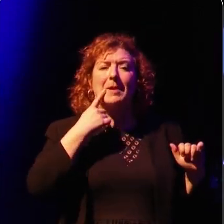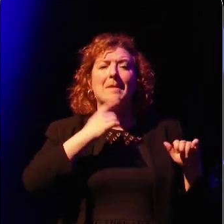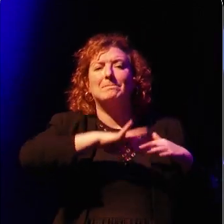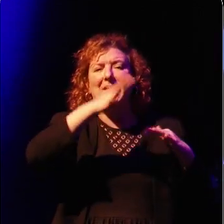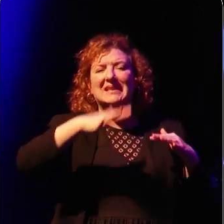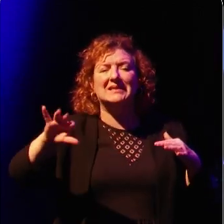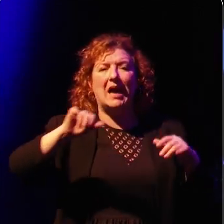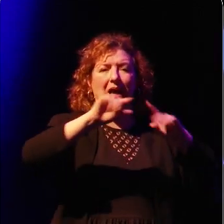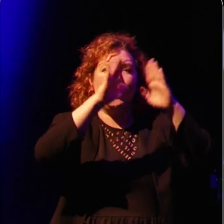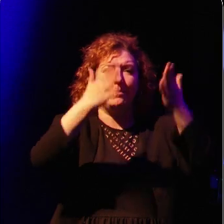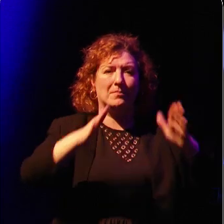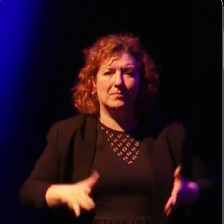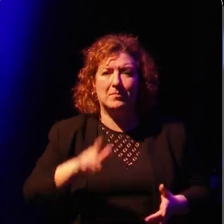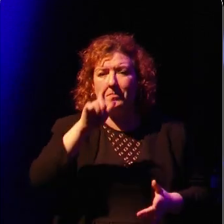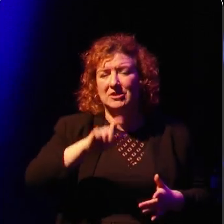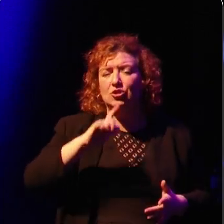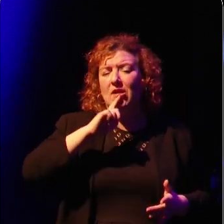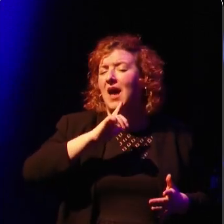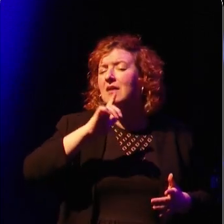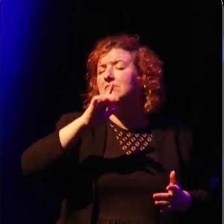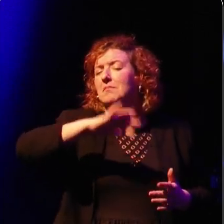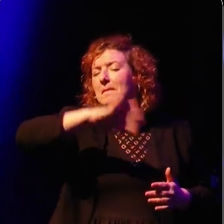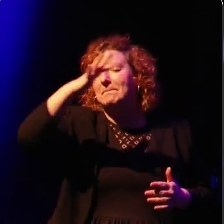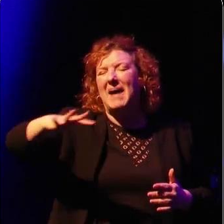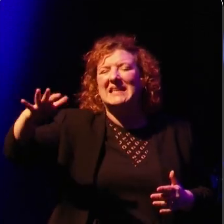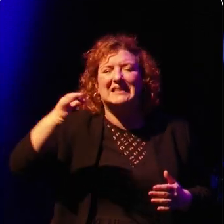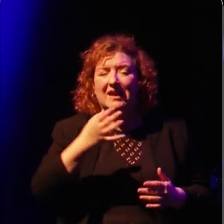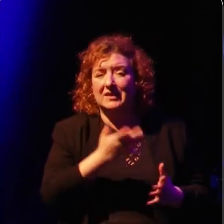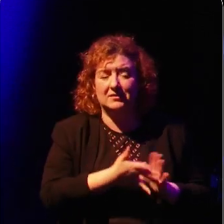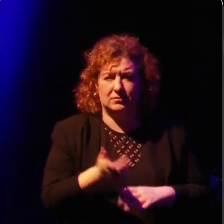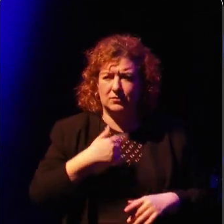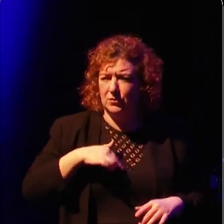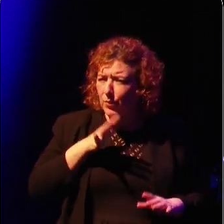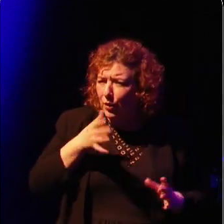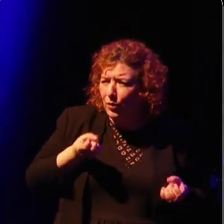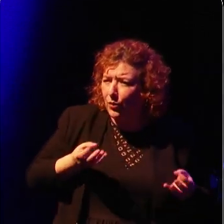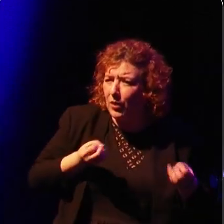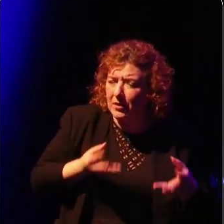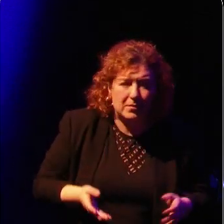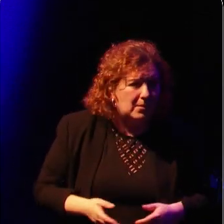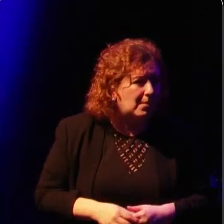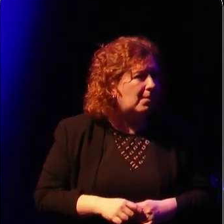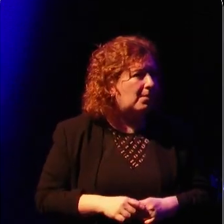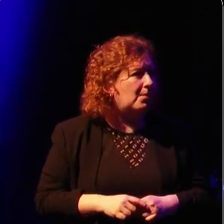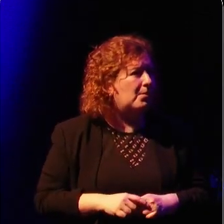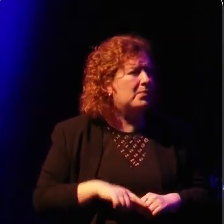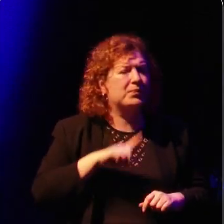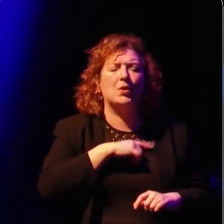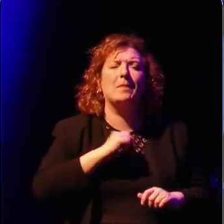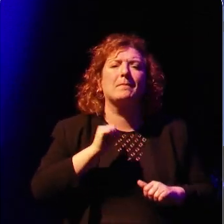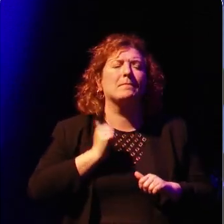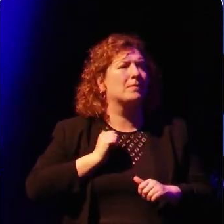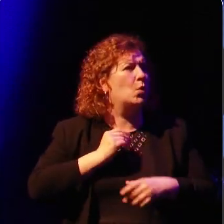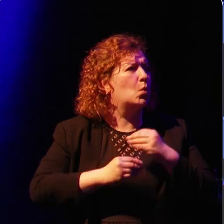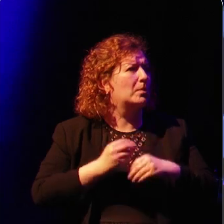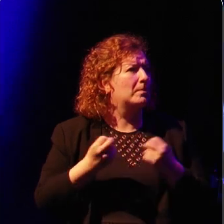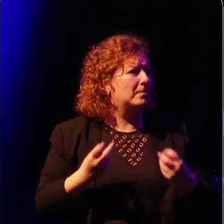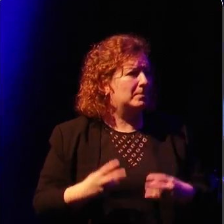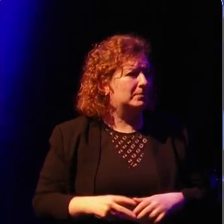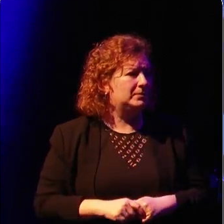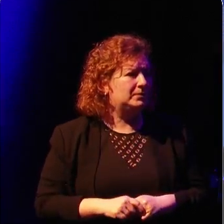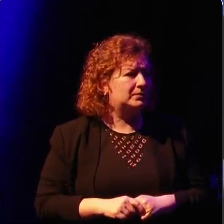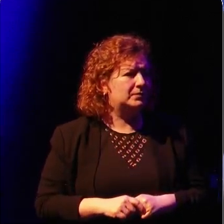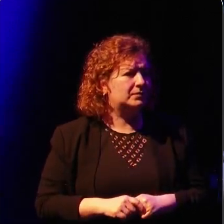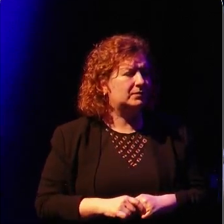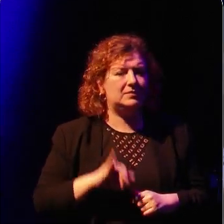un paisaje, etcétera, etcétera. ¿Por qué se ha soltado este rollo? Porque esto tiene varias utilidades. Por ejemplo, una, la que